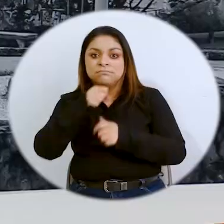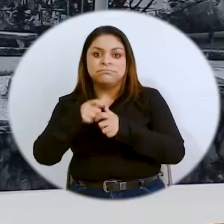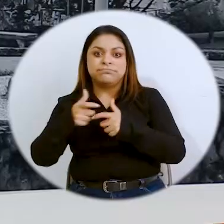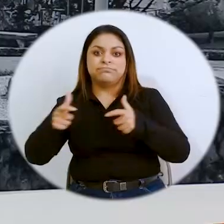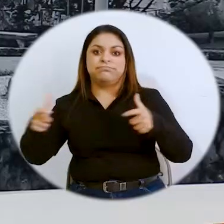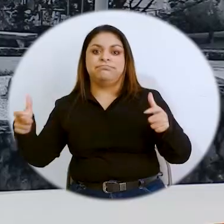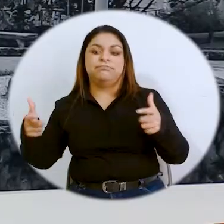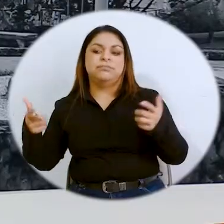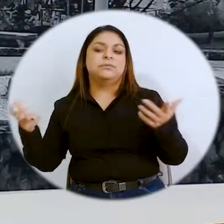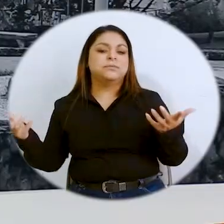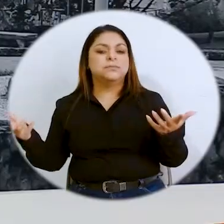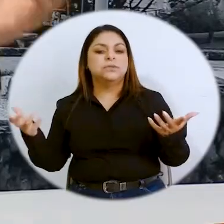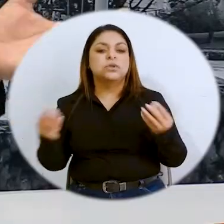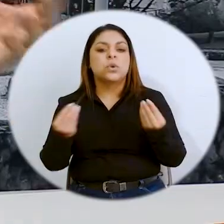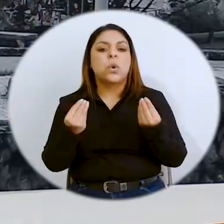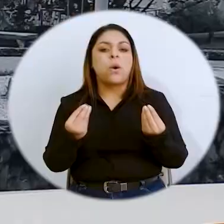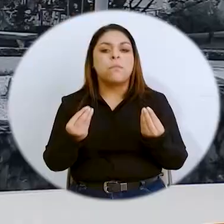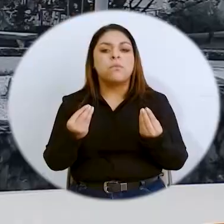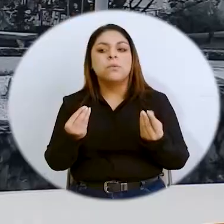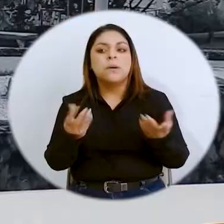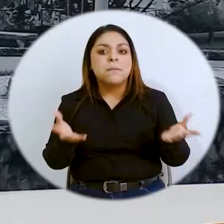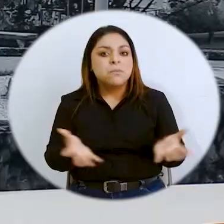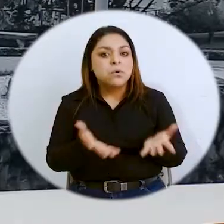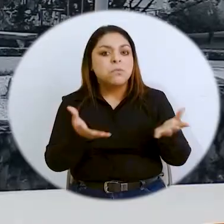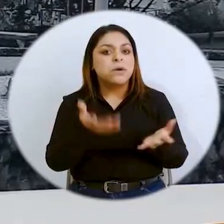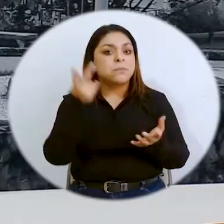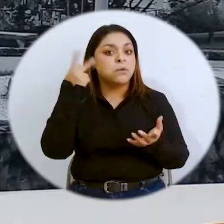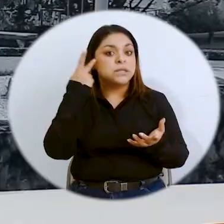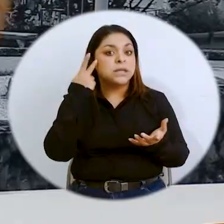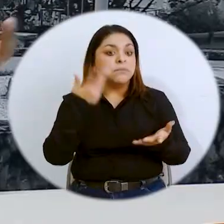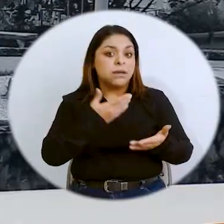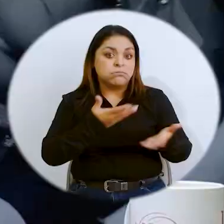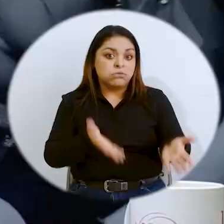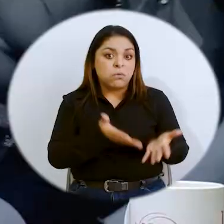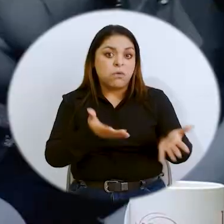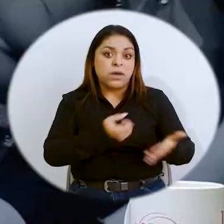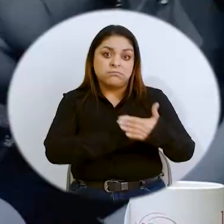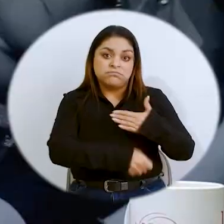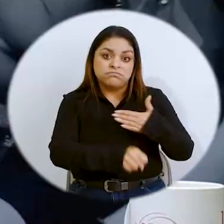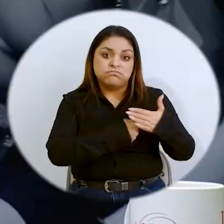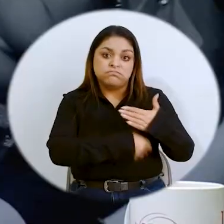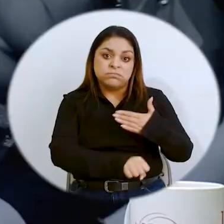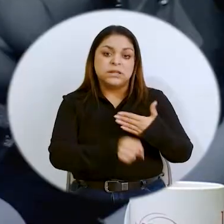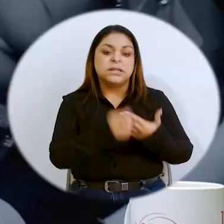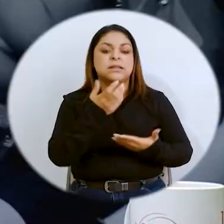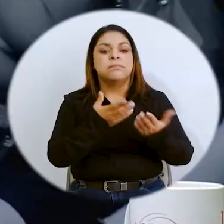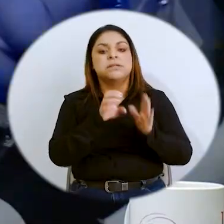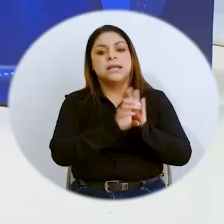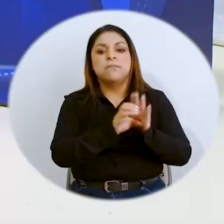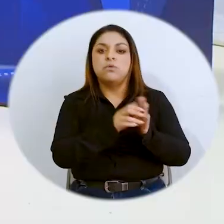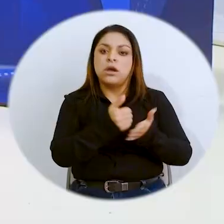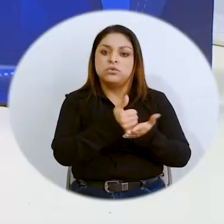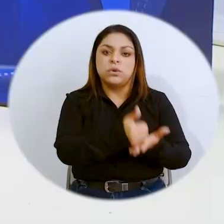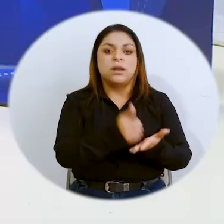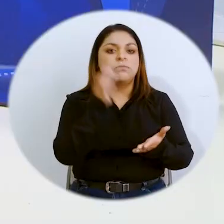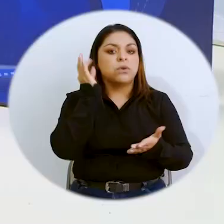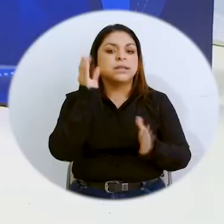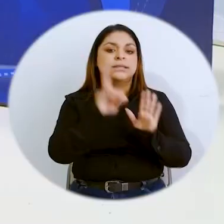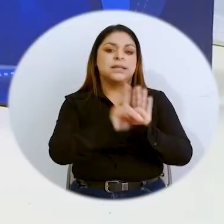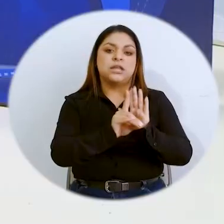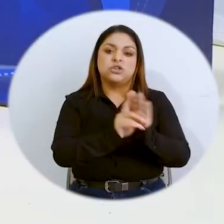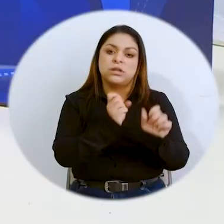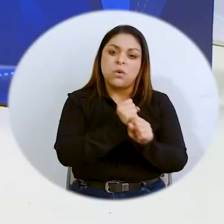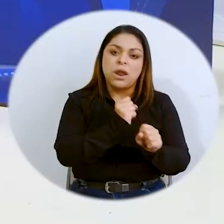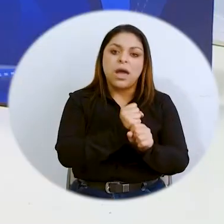tomar acciones o promover políticas para más bien promover la natalidad, que tienen que ver con fortalecimiento de los derechos laborales de las mujeres, sistemas